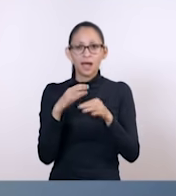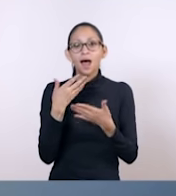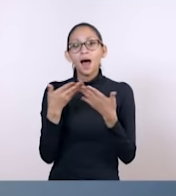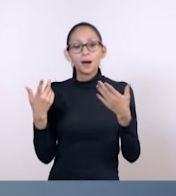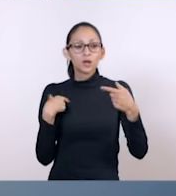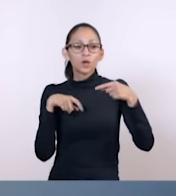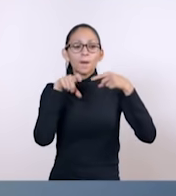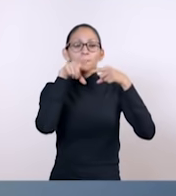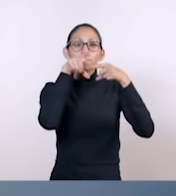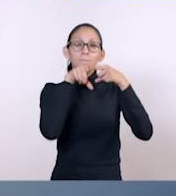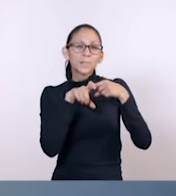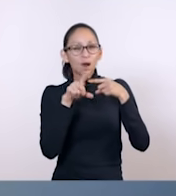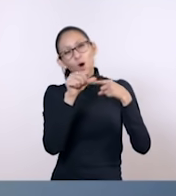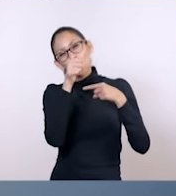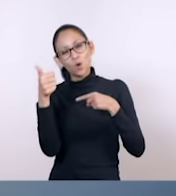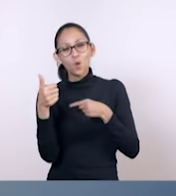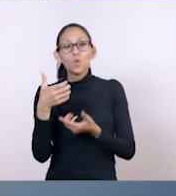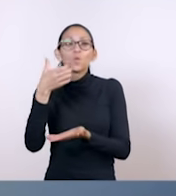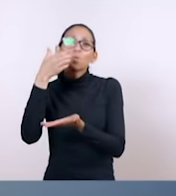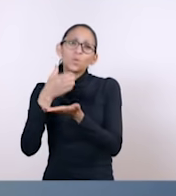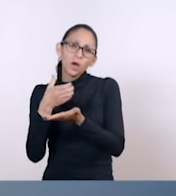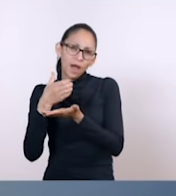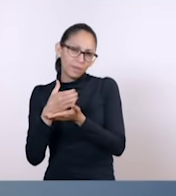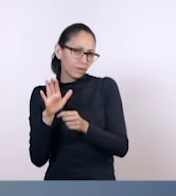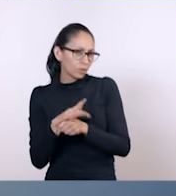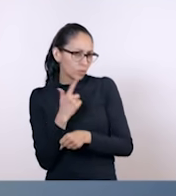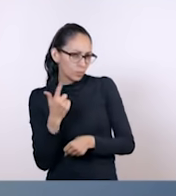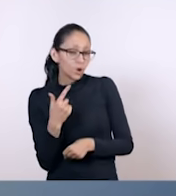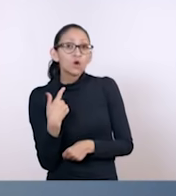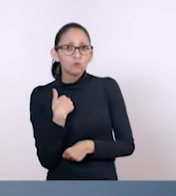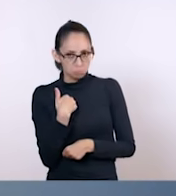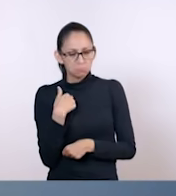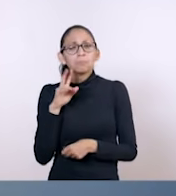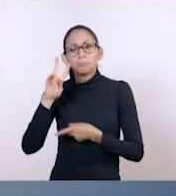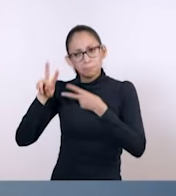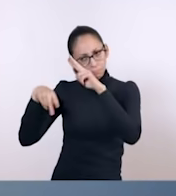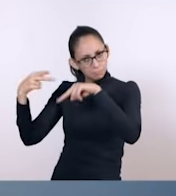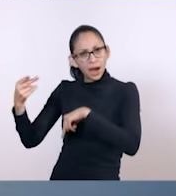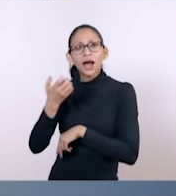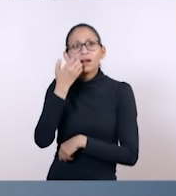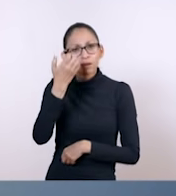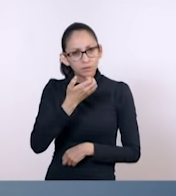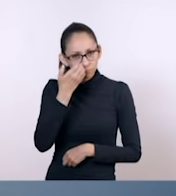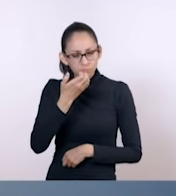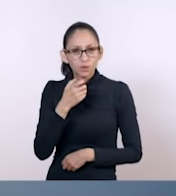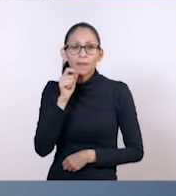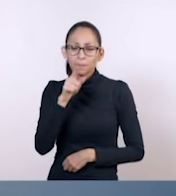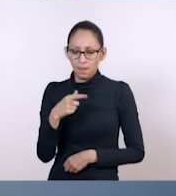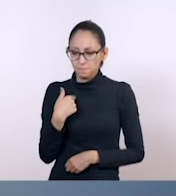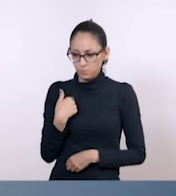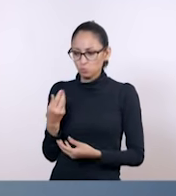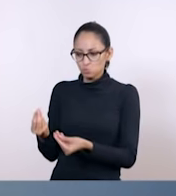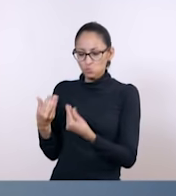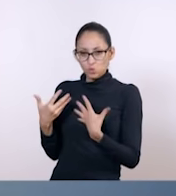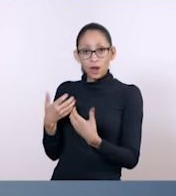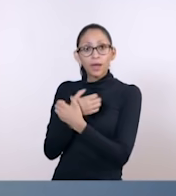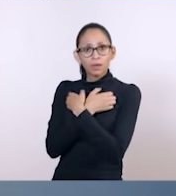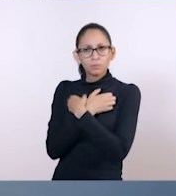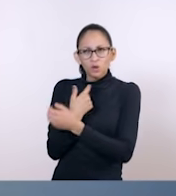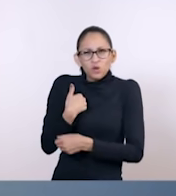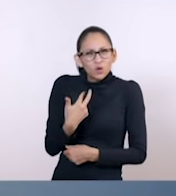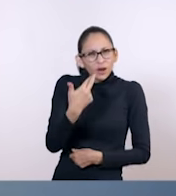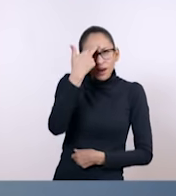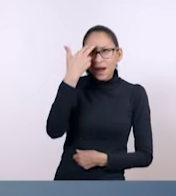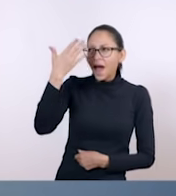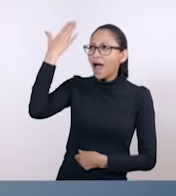cuaderno porque yo he ido a la escuela y he ejercido el derecho a la educación. Todavía me